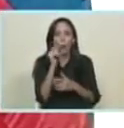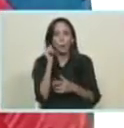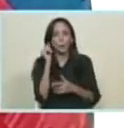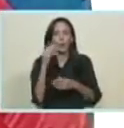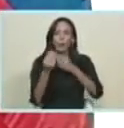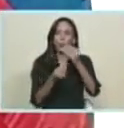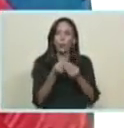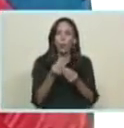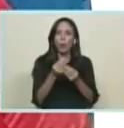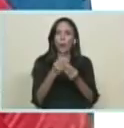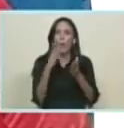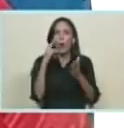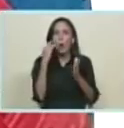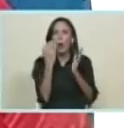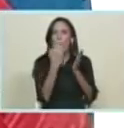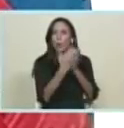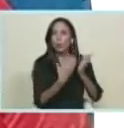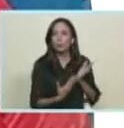¿cómo va el contrato colectivo?